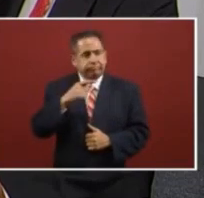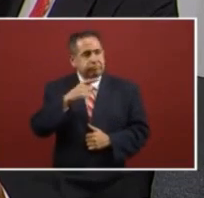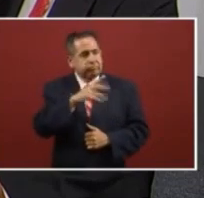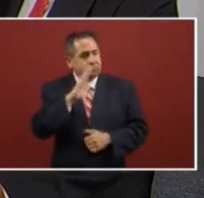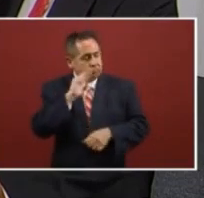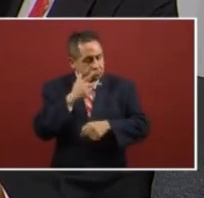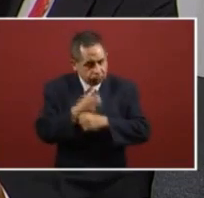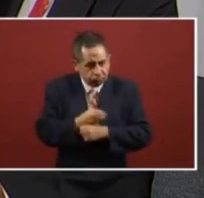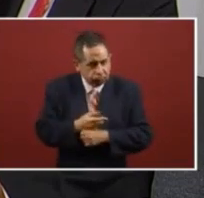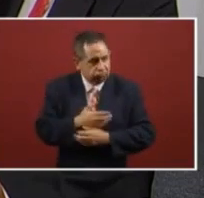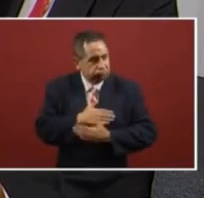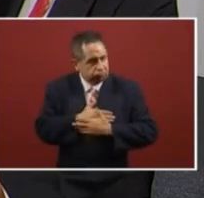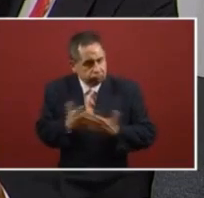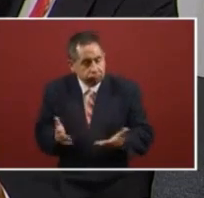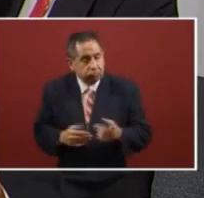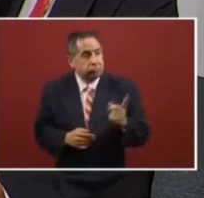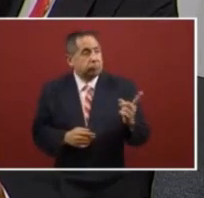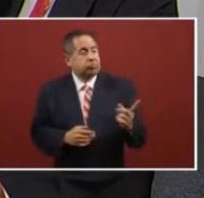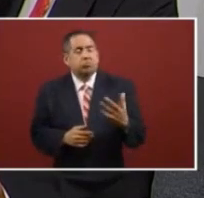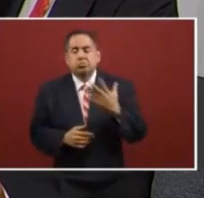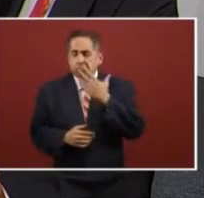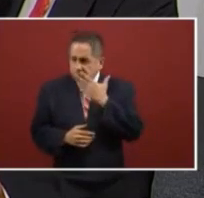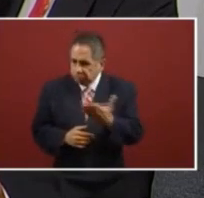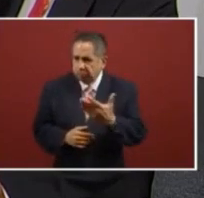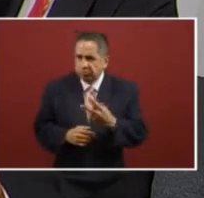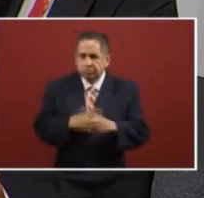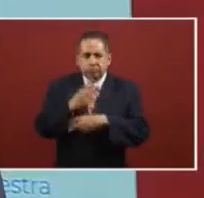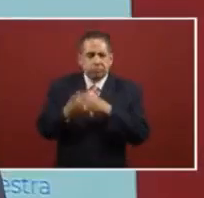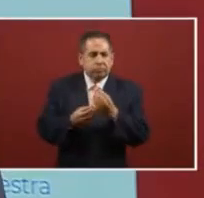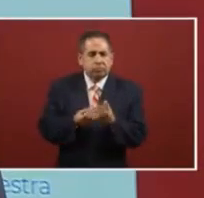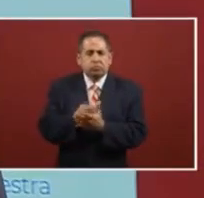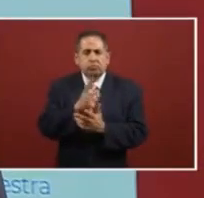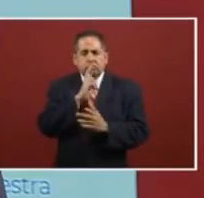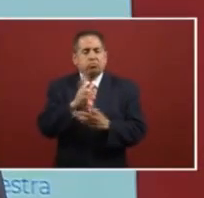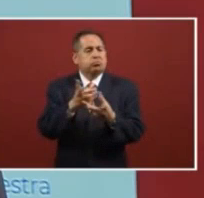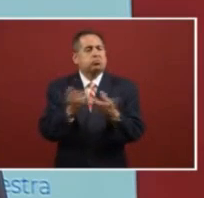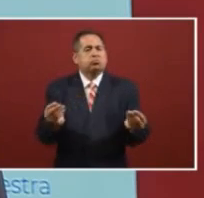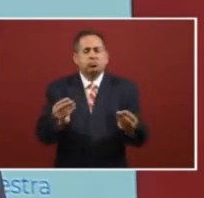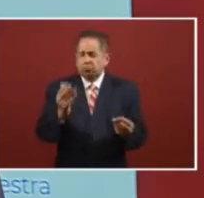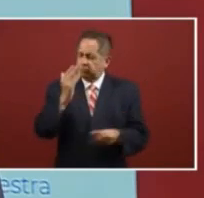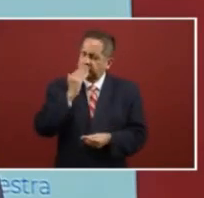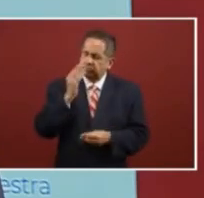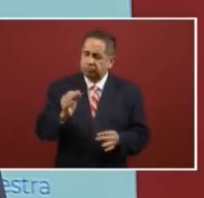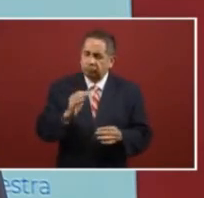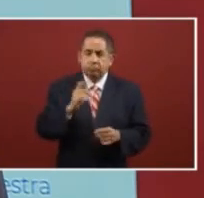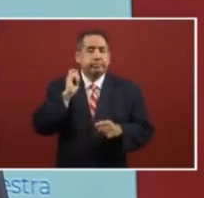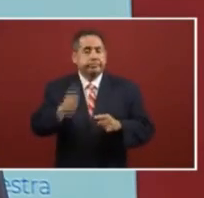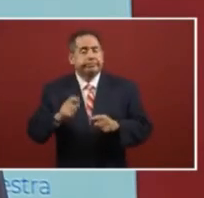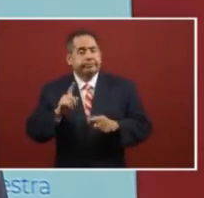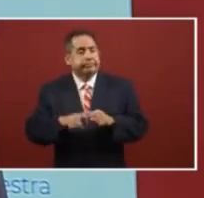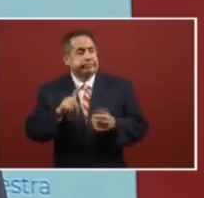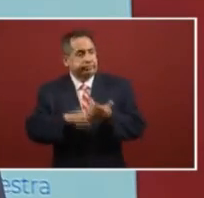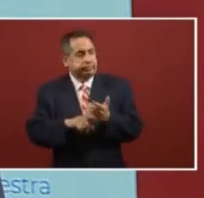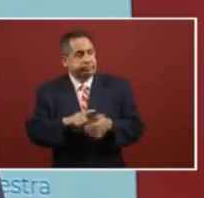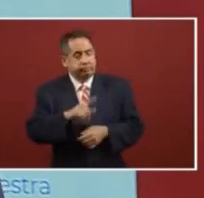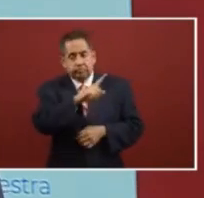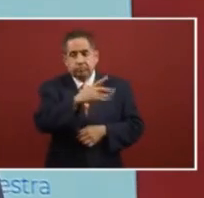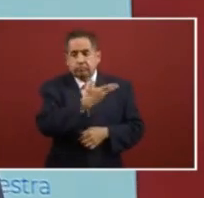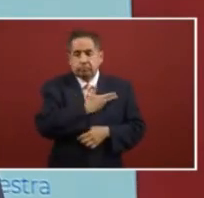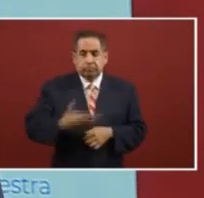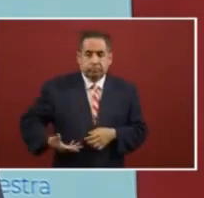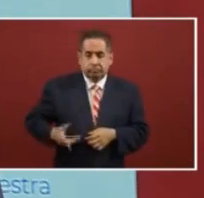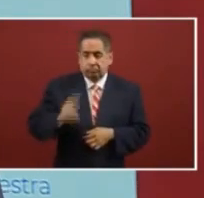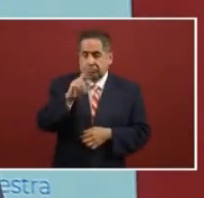voluntad para buscar una salida negociada al conflicto de parte del